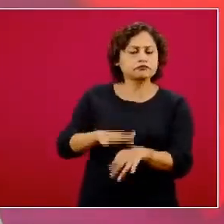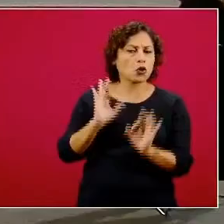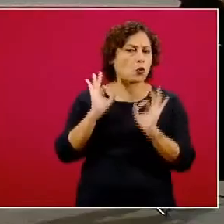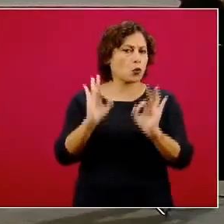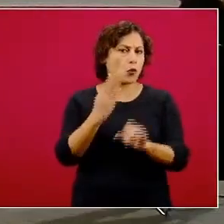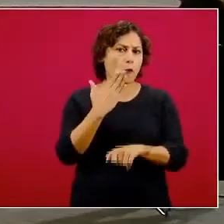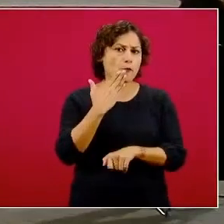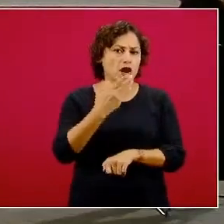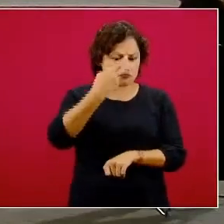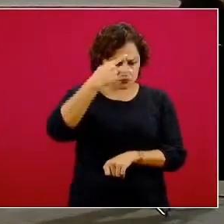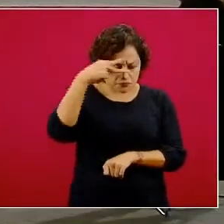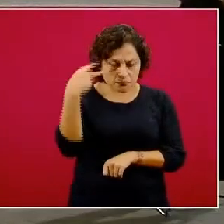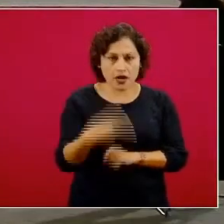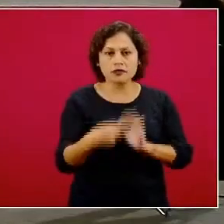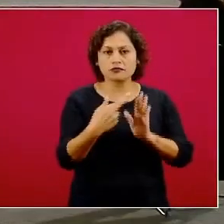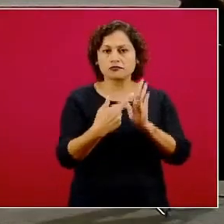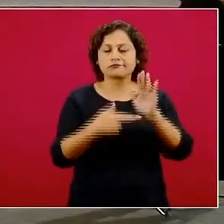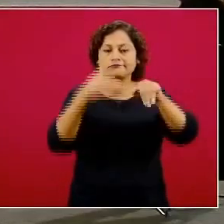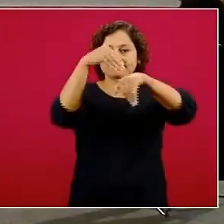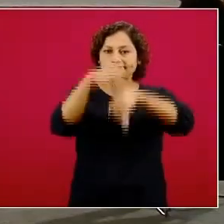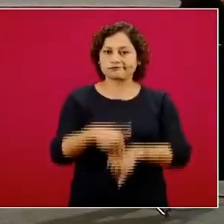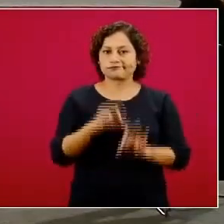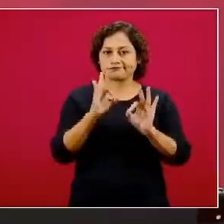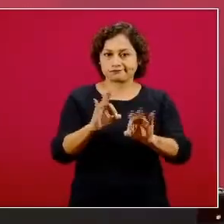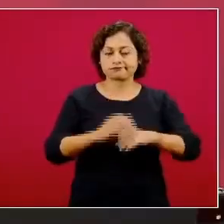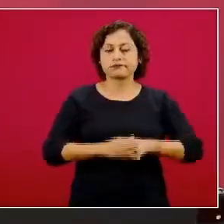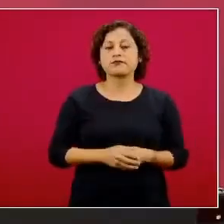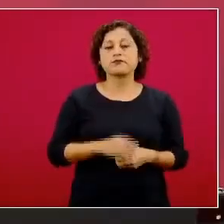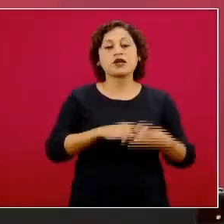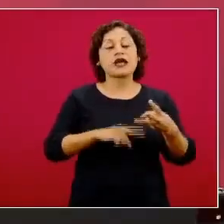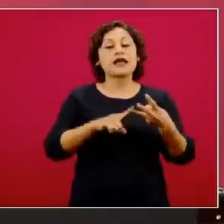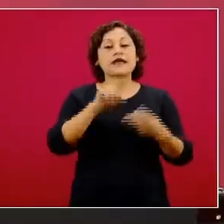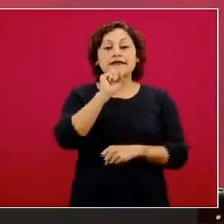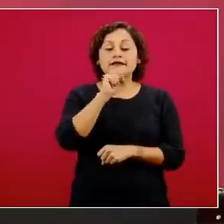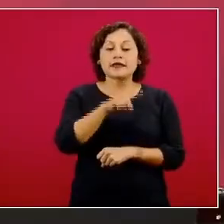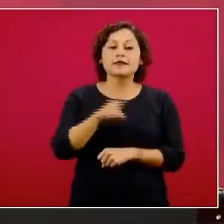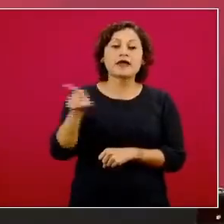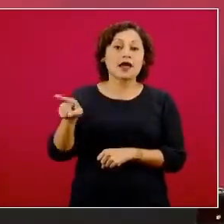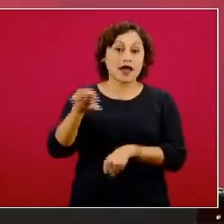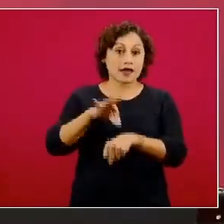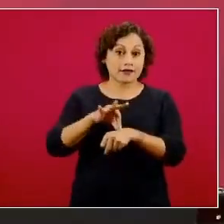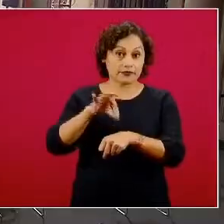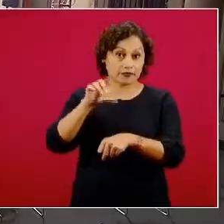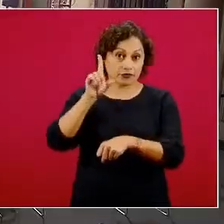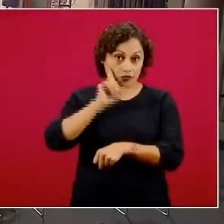Internacional. Y también sobre los eventos de los que habla la doctora,